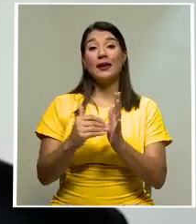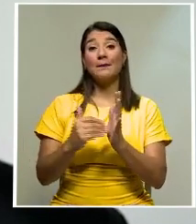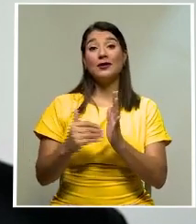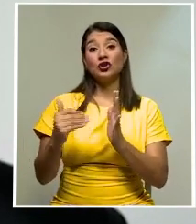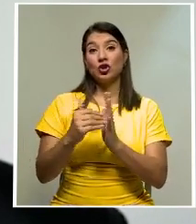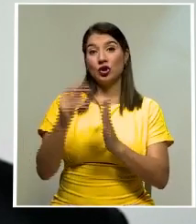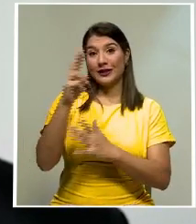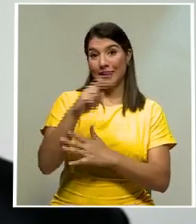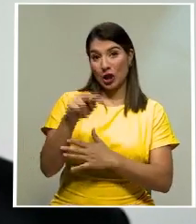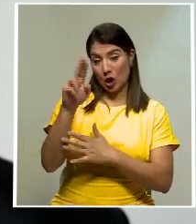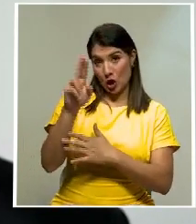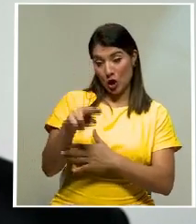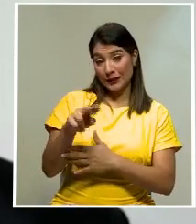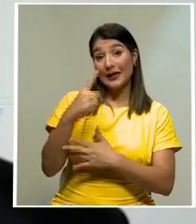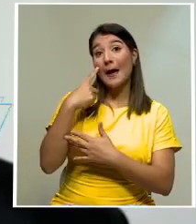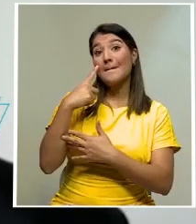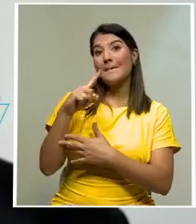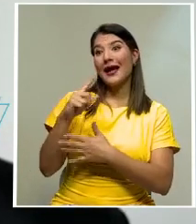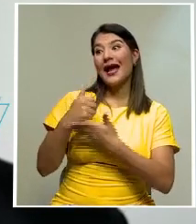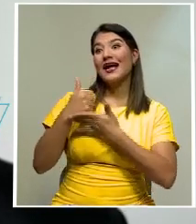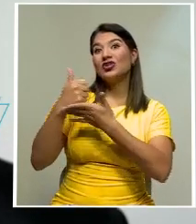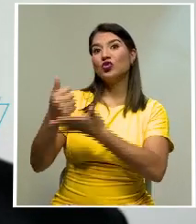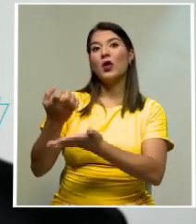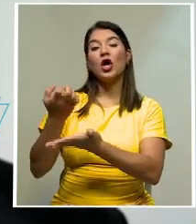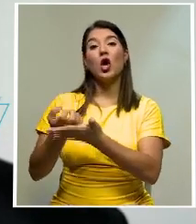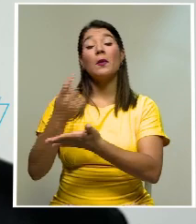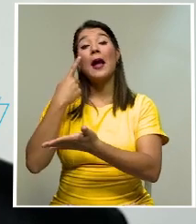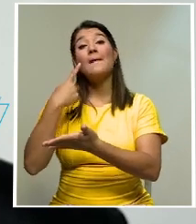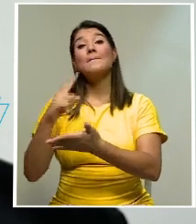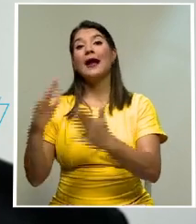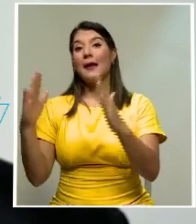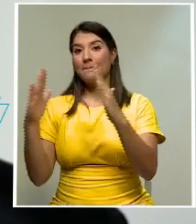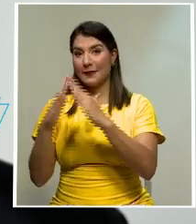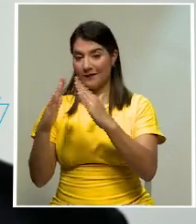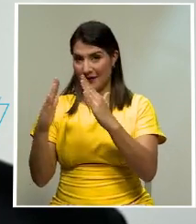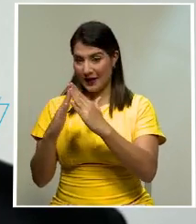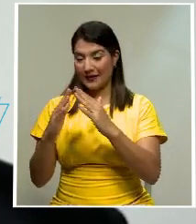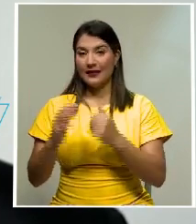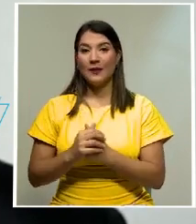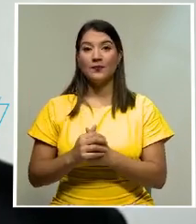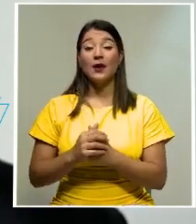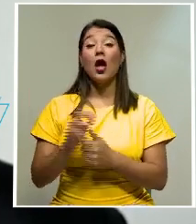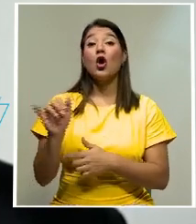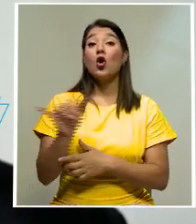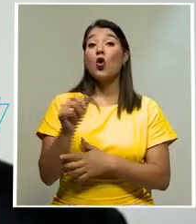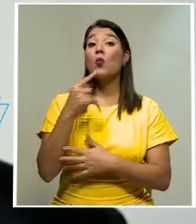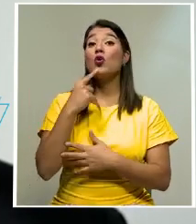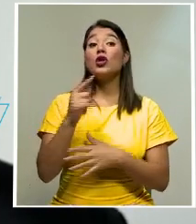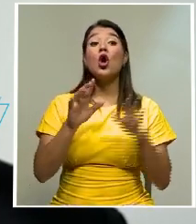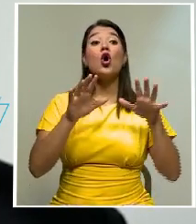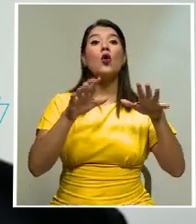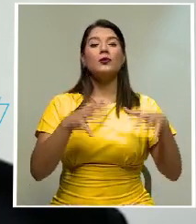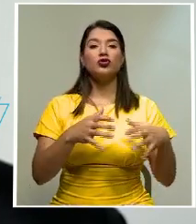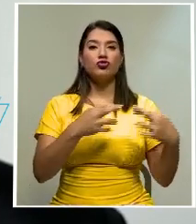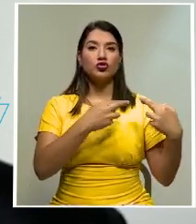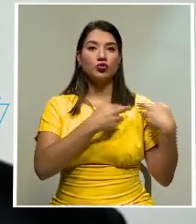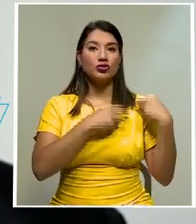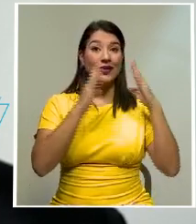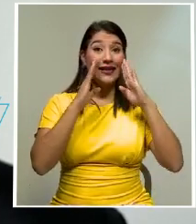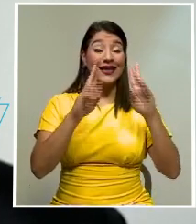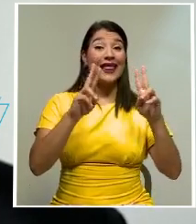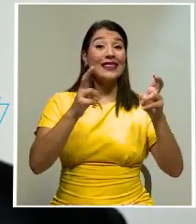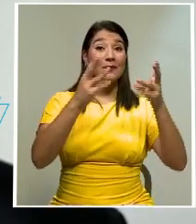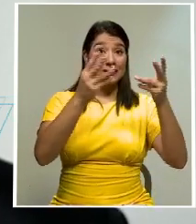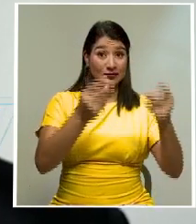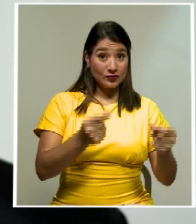Vivienda. Dichos recursos, tal y como lo dispuso en primera instancia la Comisión de Asuntos Hacendarios y hoy lo ha ratificado